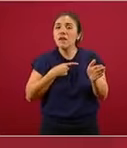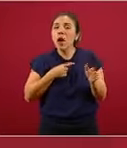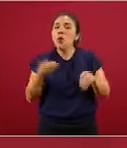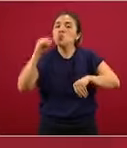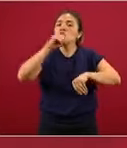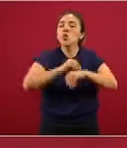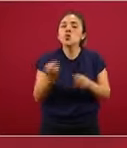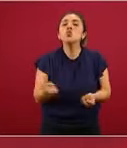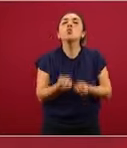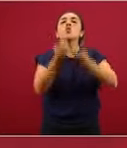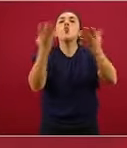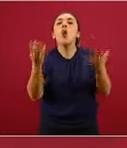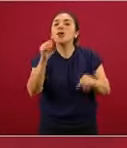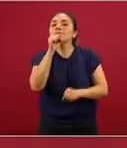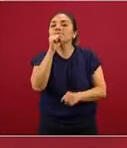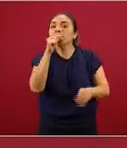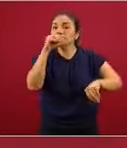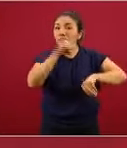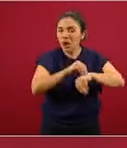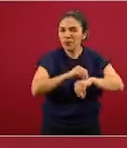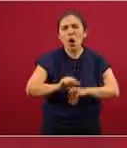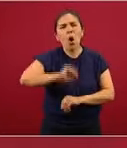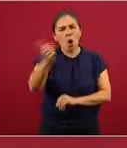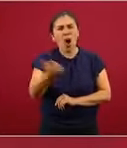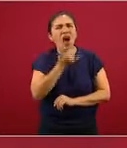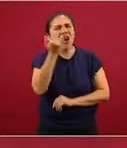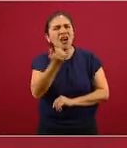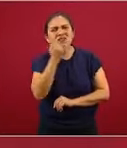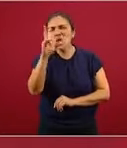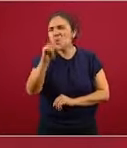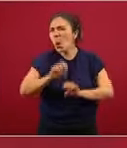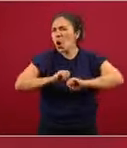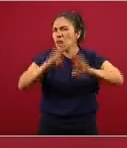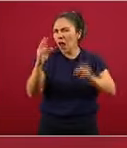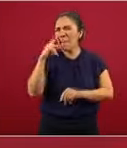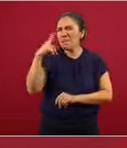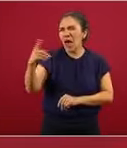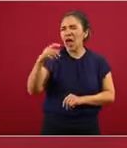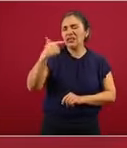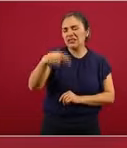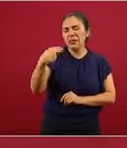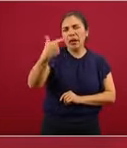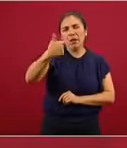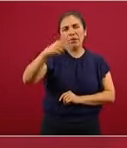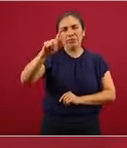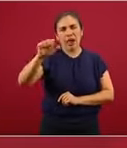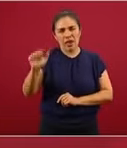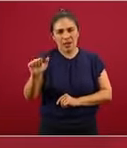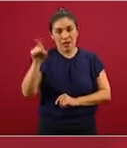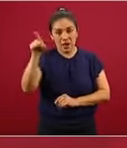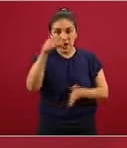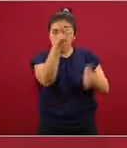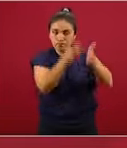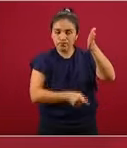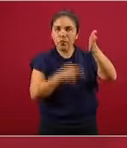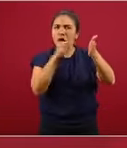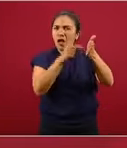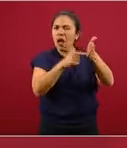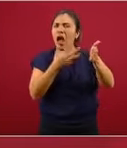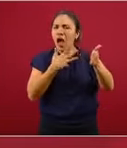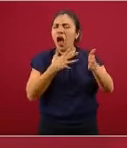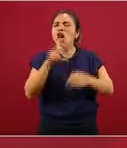dosis. El etiquetado no claro, que existe todavía, el llamado GDA, justamente tiene un componente